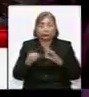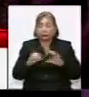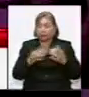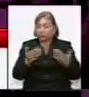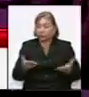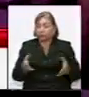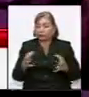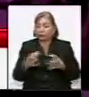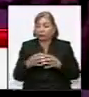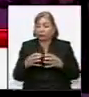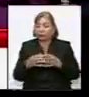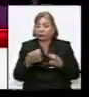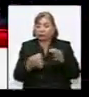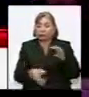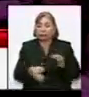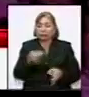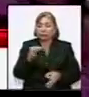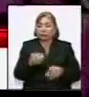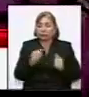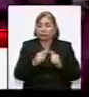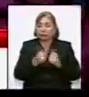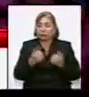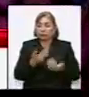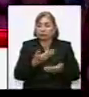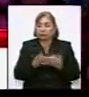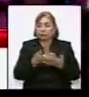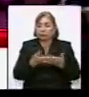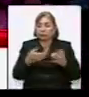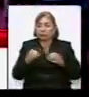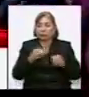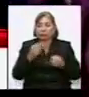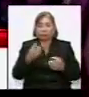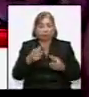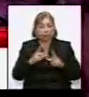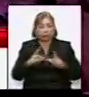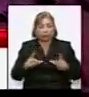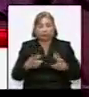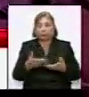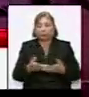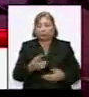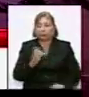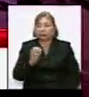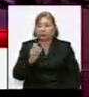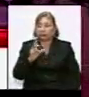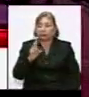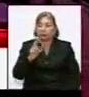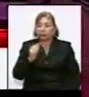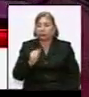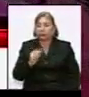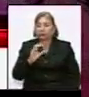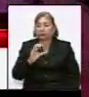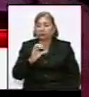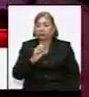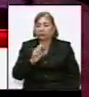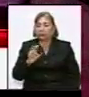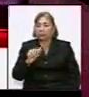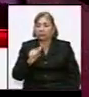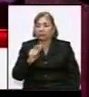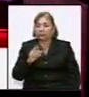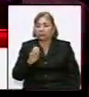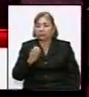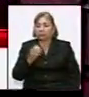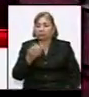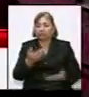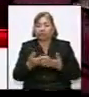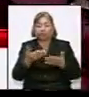de la comisión de justicia y derechos humanos que preside el legislador alberto oliva corrales y ya llegamos al